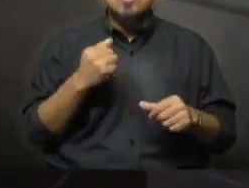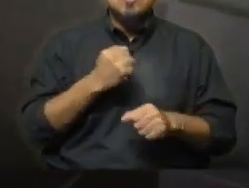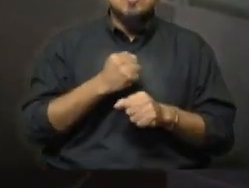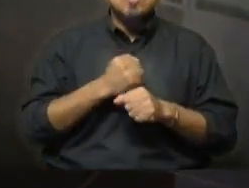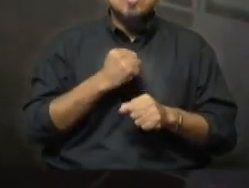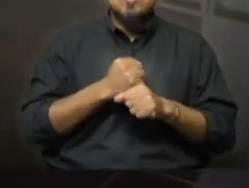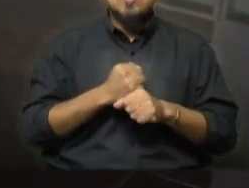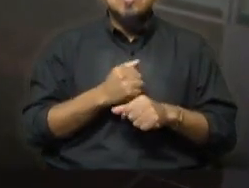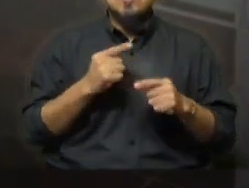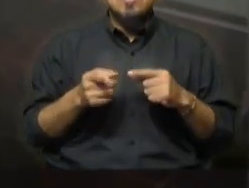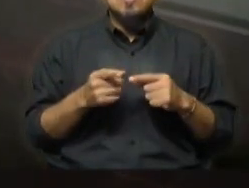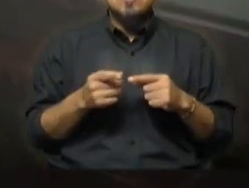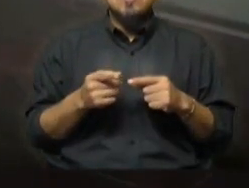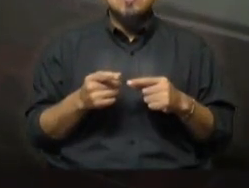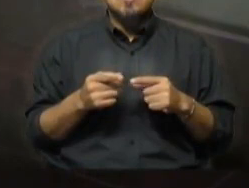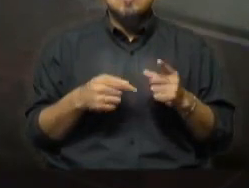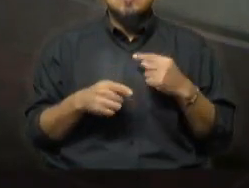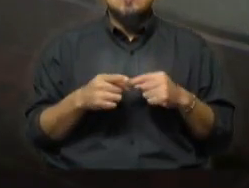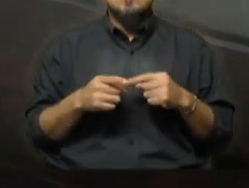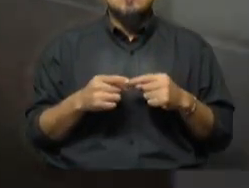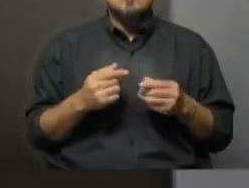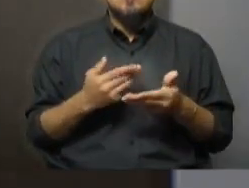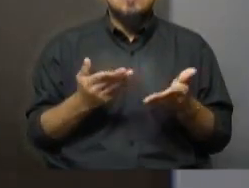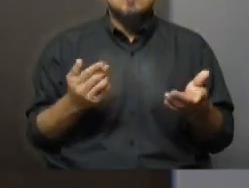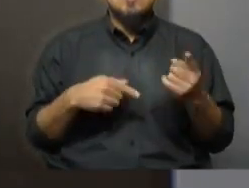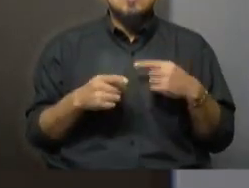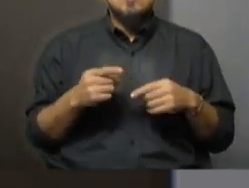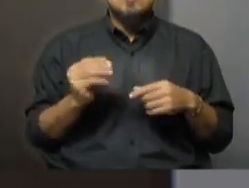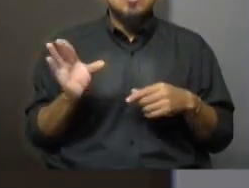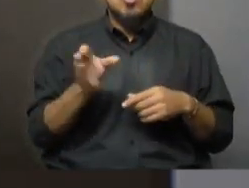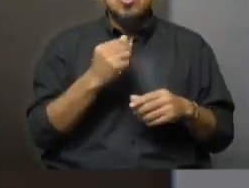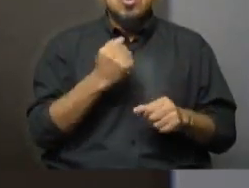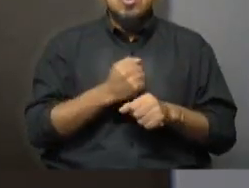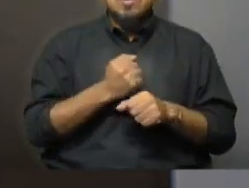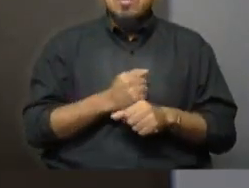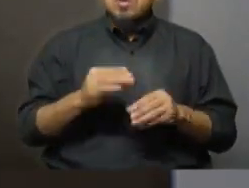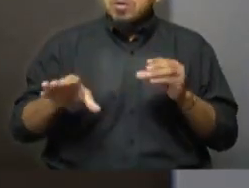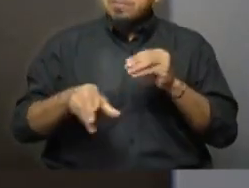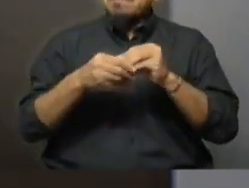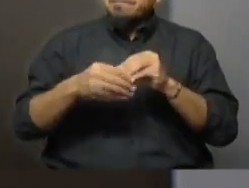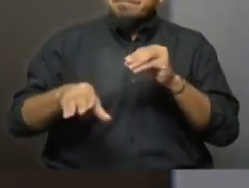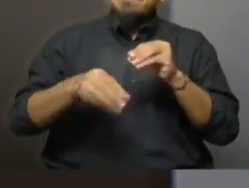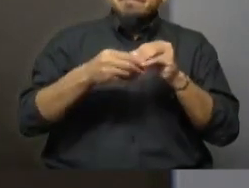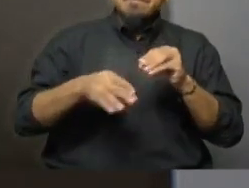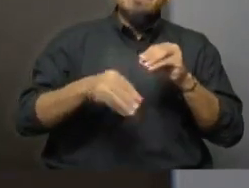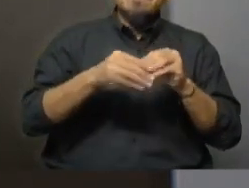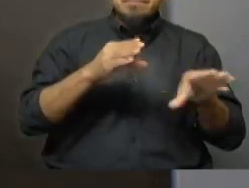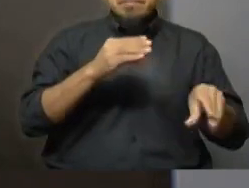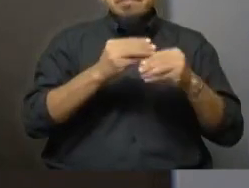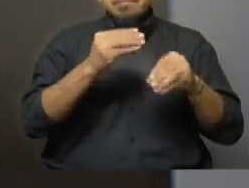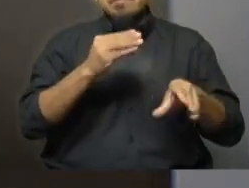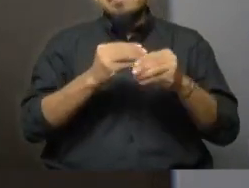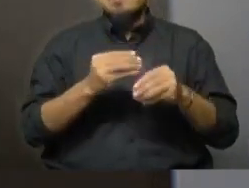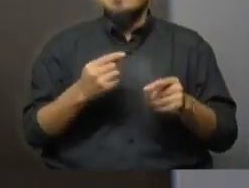este área que es la música, especialmente, y todos los oficios conexos o que acompañan esa tarea. Pero